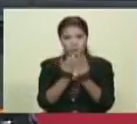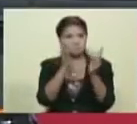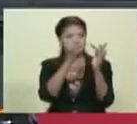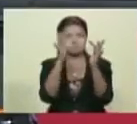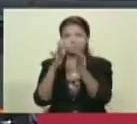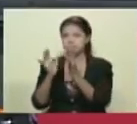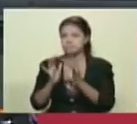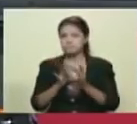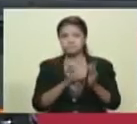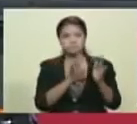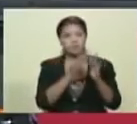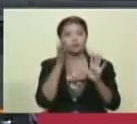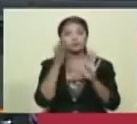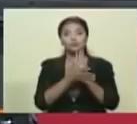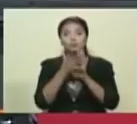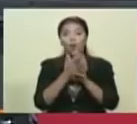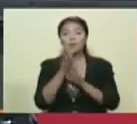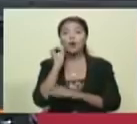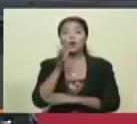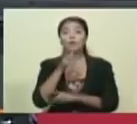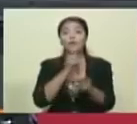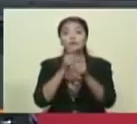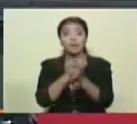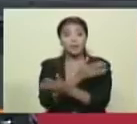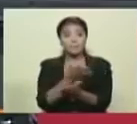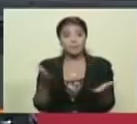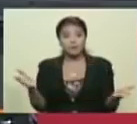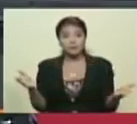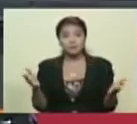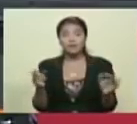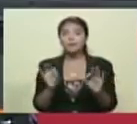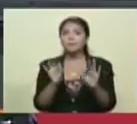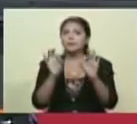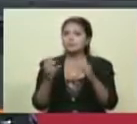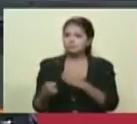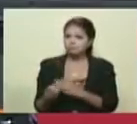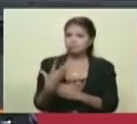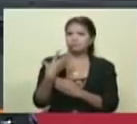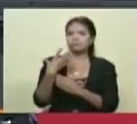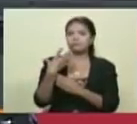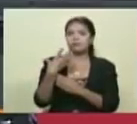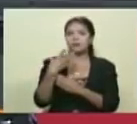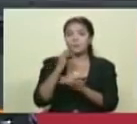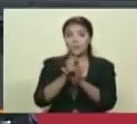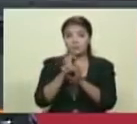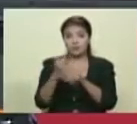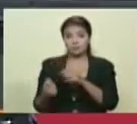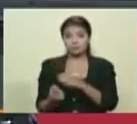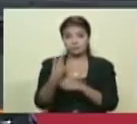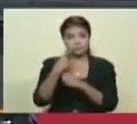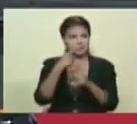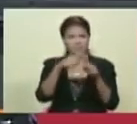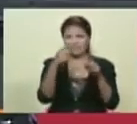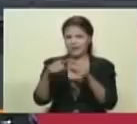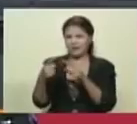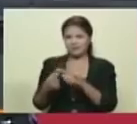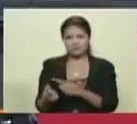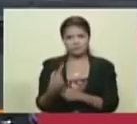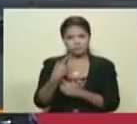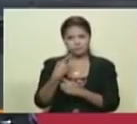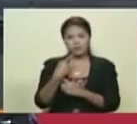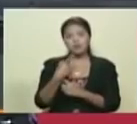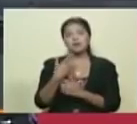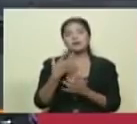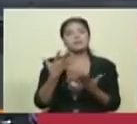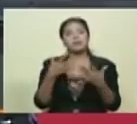índole en torno a la conferencia de prensa. Por cierto, un material que hemos recibido a través de las redes sociales y de diversos medios viene